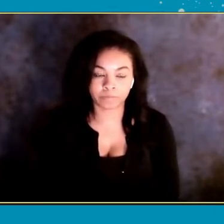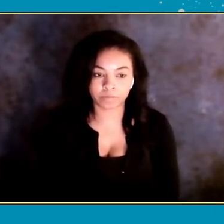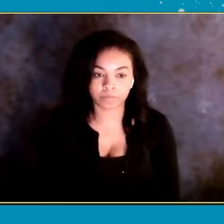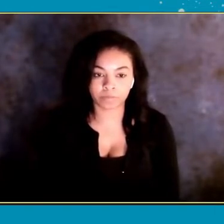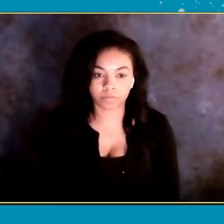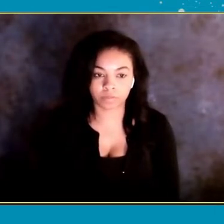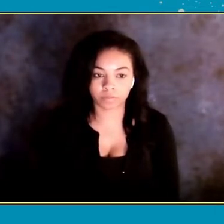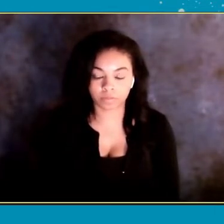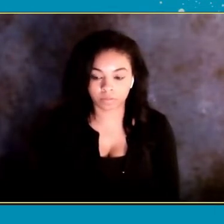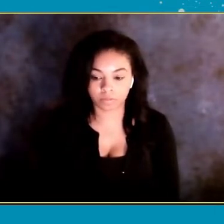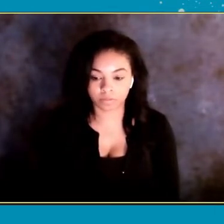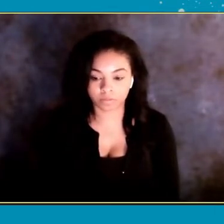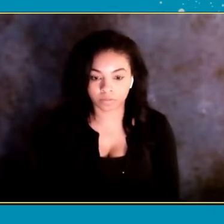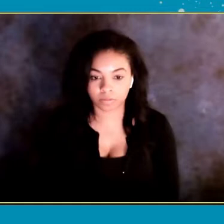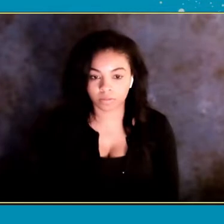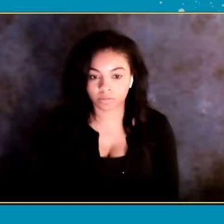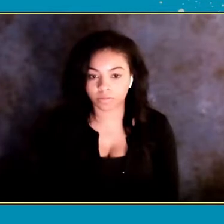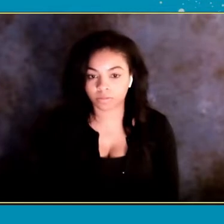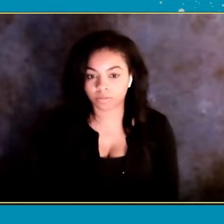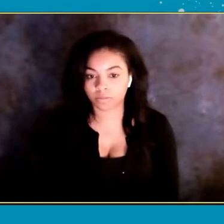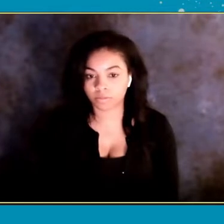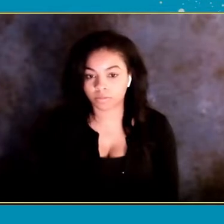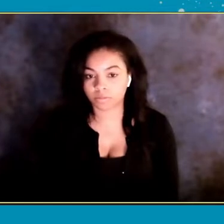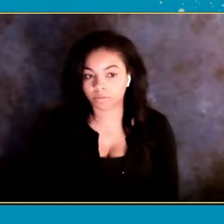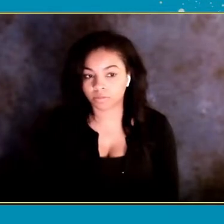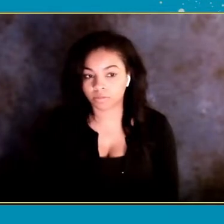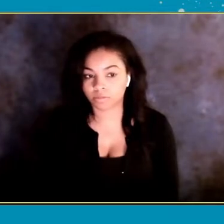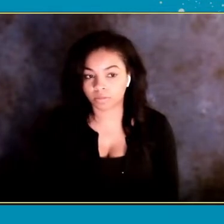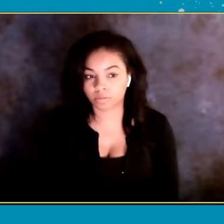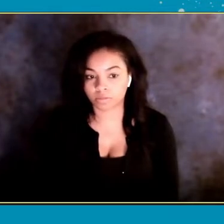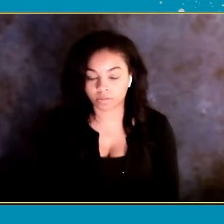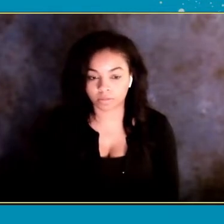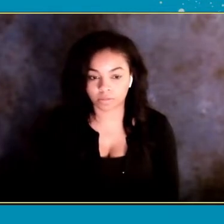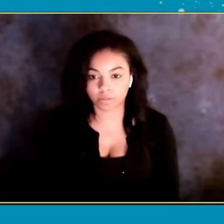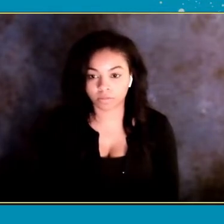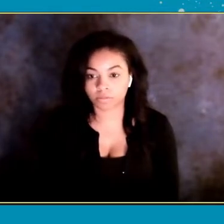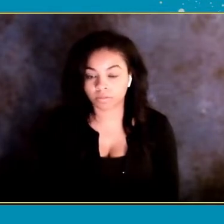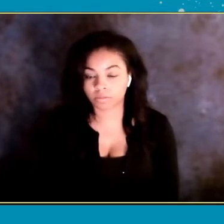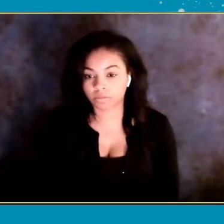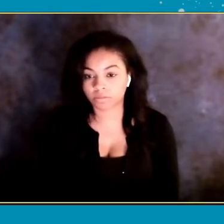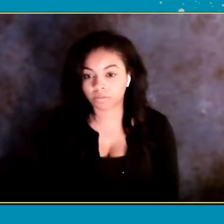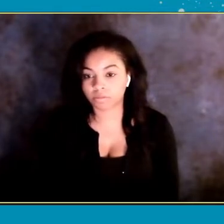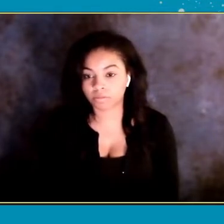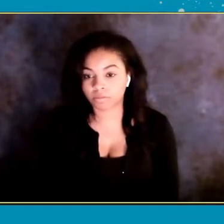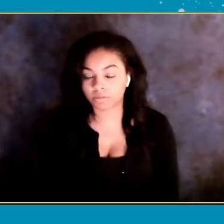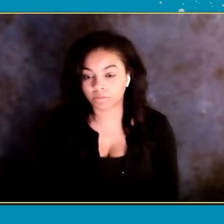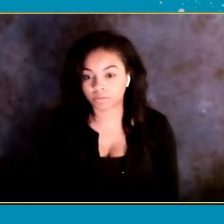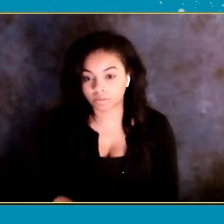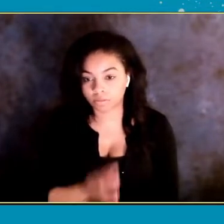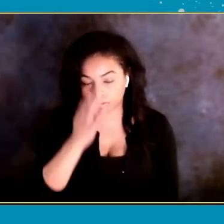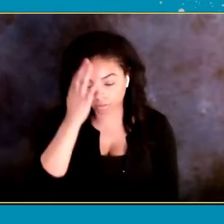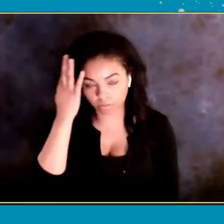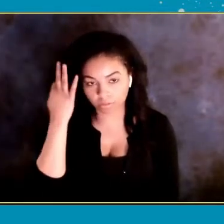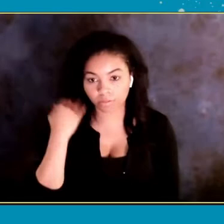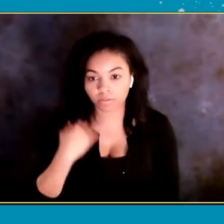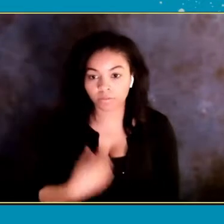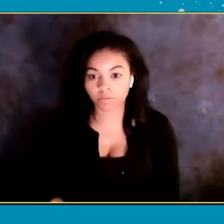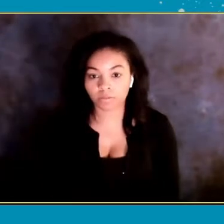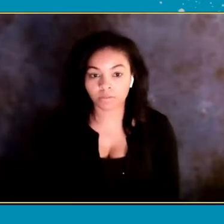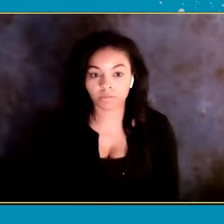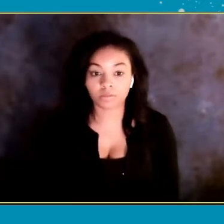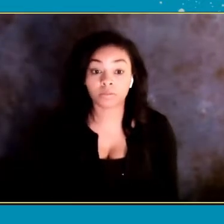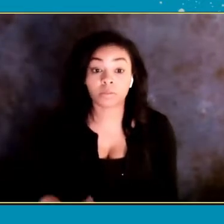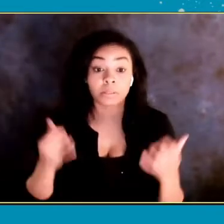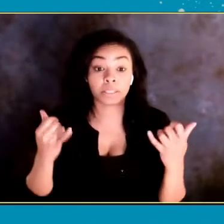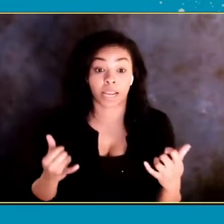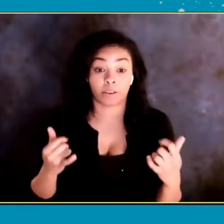Seleccione Interpretación de idiomas y después español del menú que aparece. Now I'll pass it